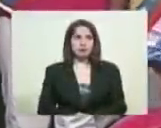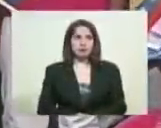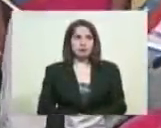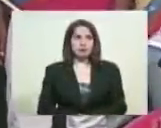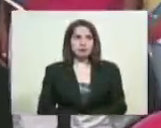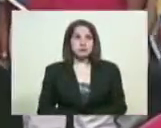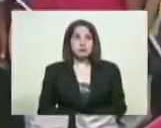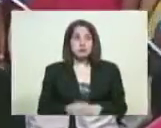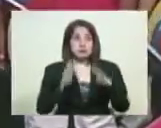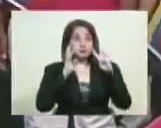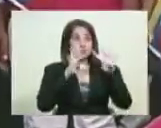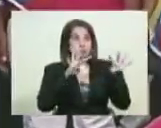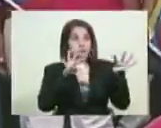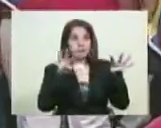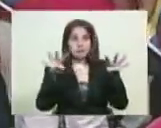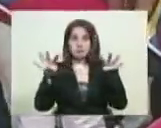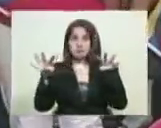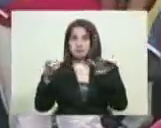Mírenlos bien,